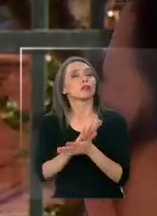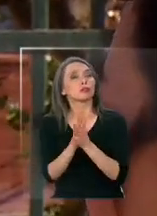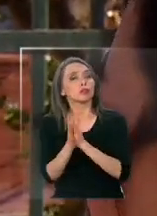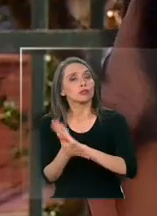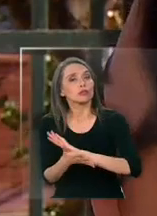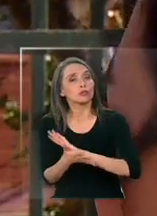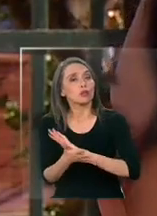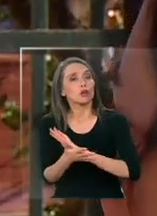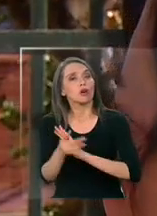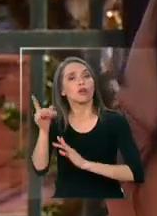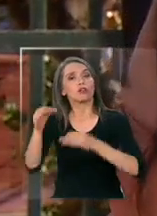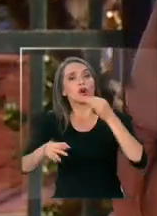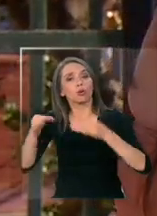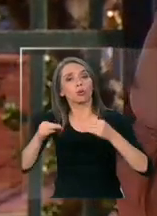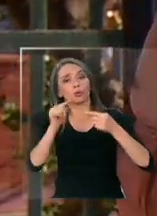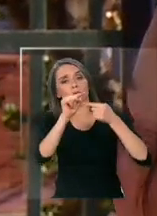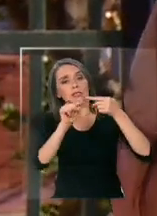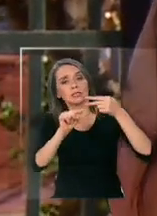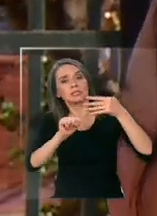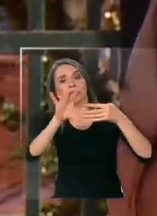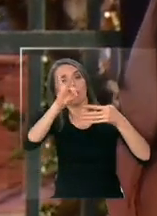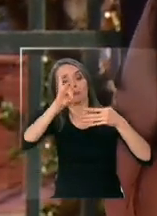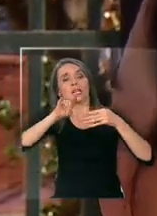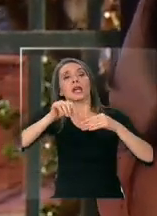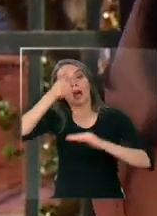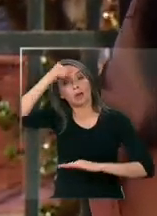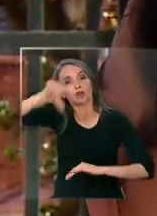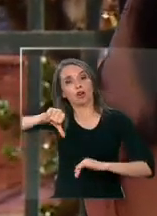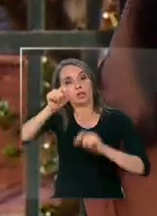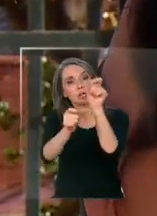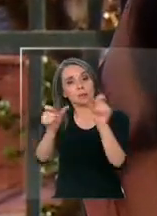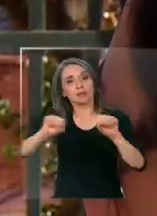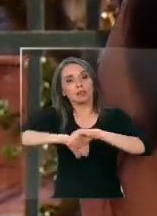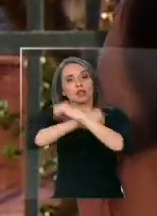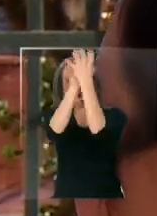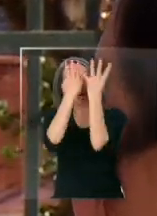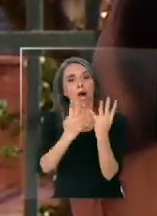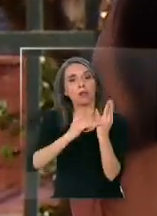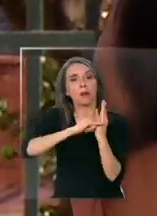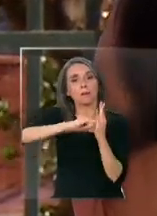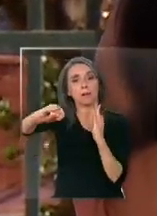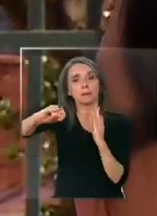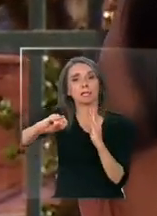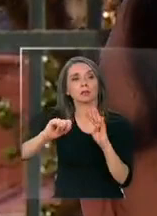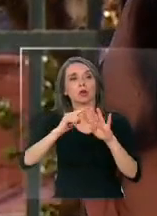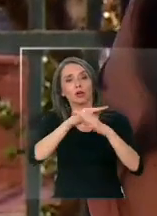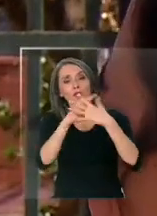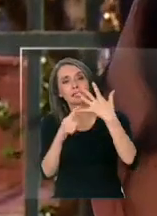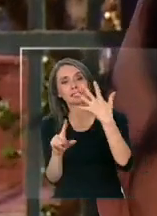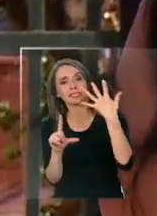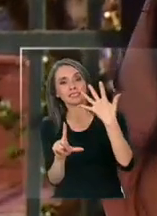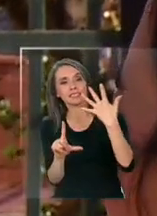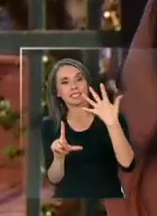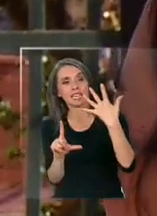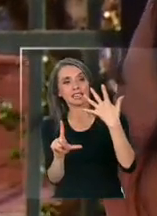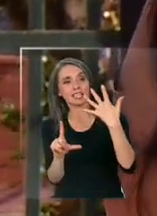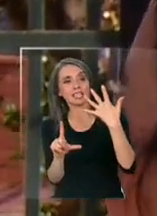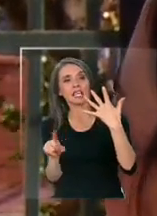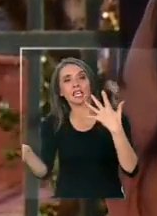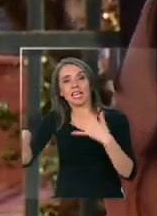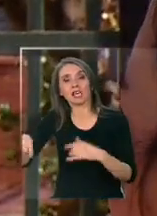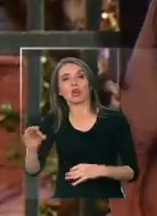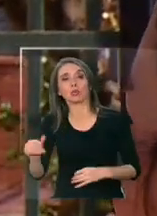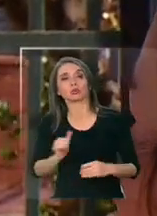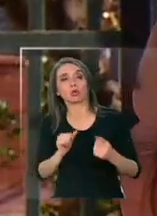Todas las opciones que tiene la justicia para condenar a una persona a cadena perpetua, que son, por decirte, 7, las 7 las tienen, las